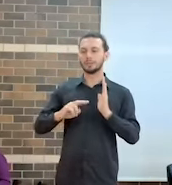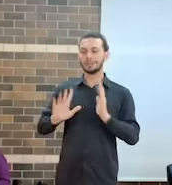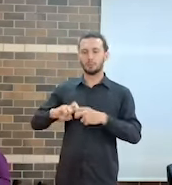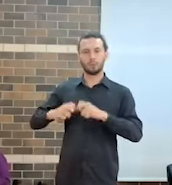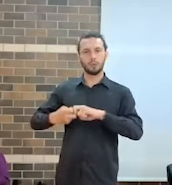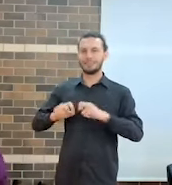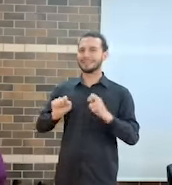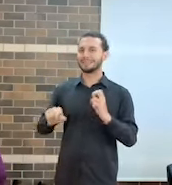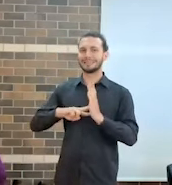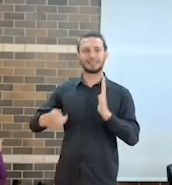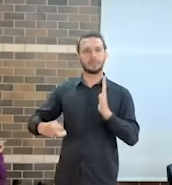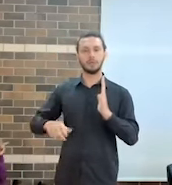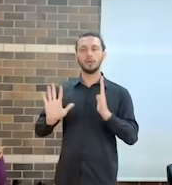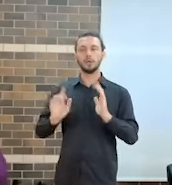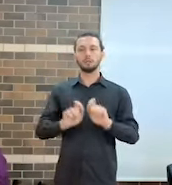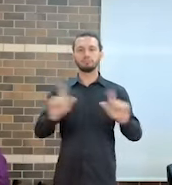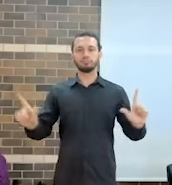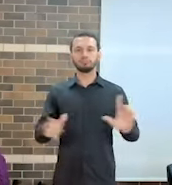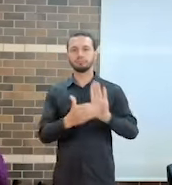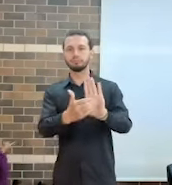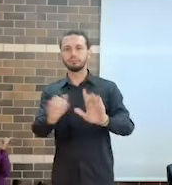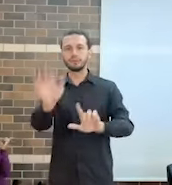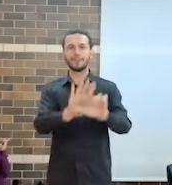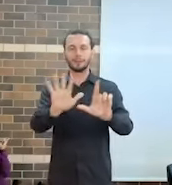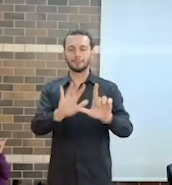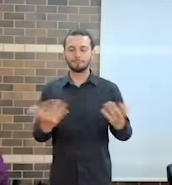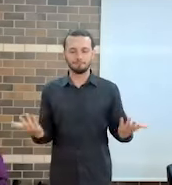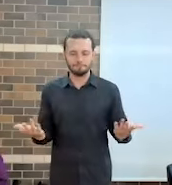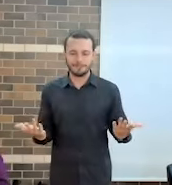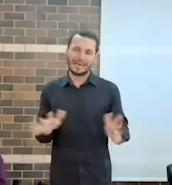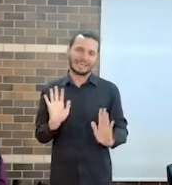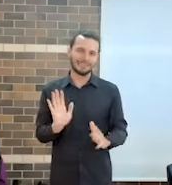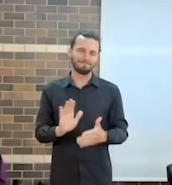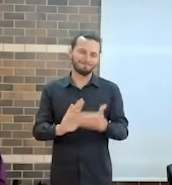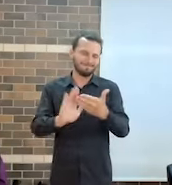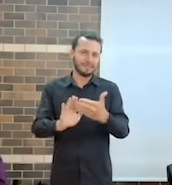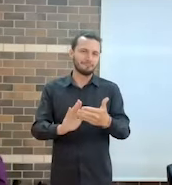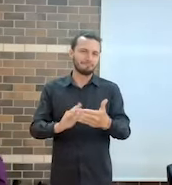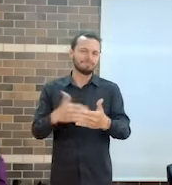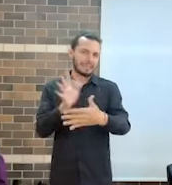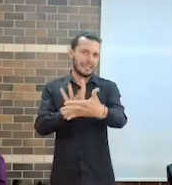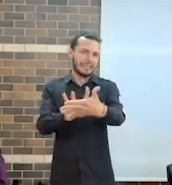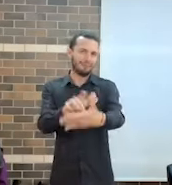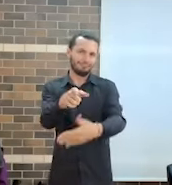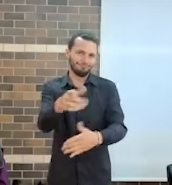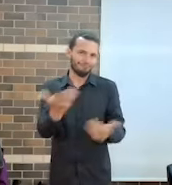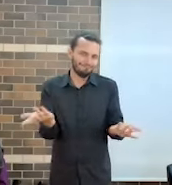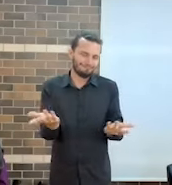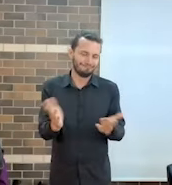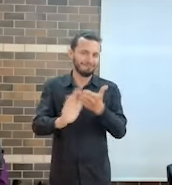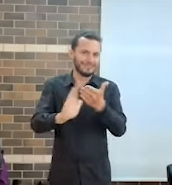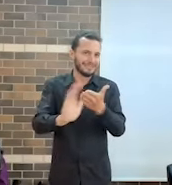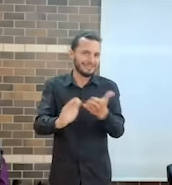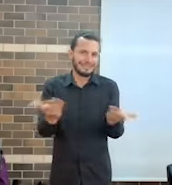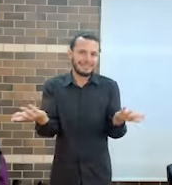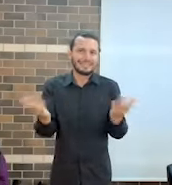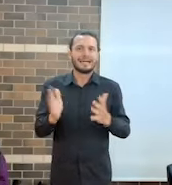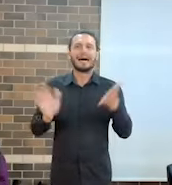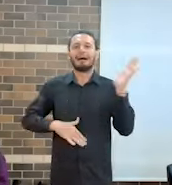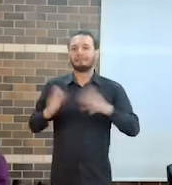presentar los videos, se los quedamos debiendo. De antemano disculpas porque a veces